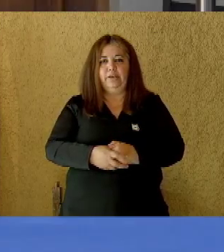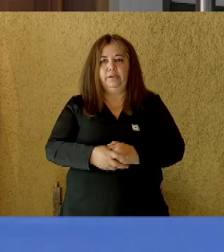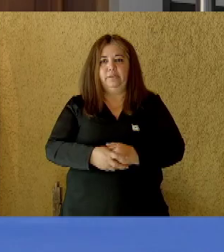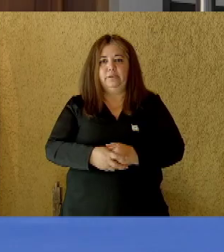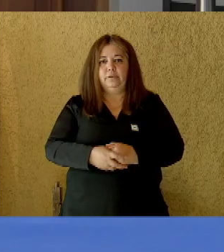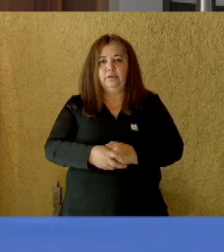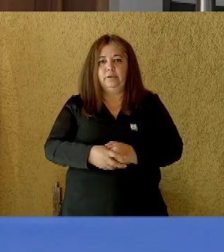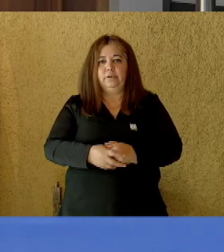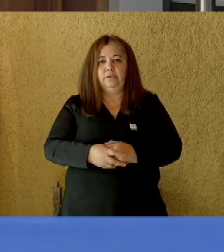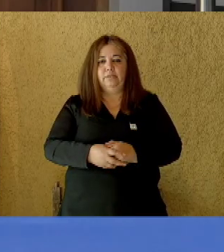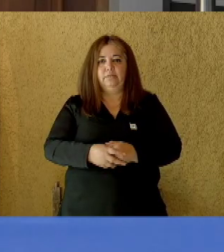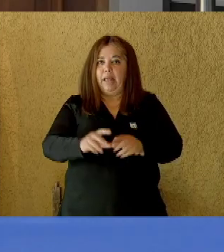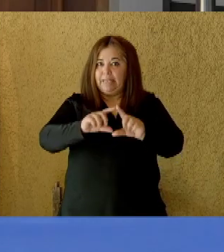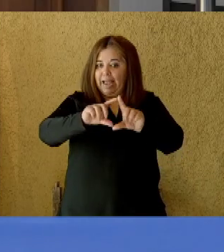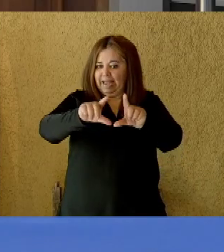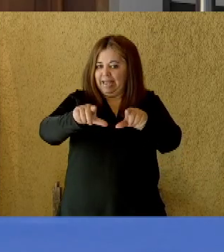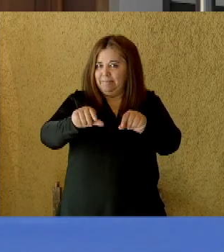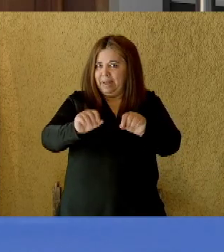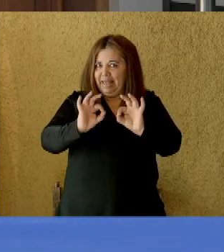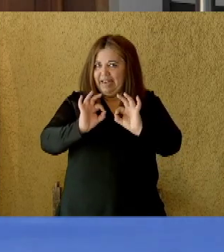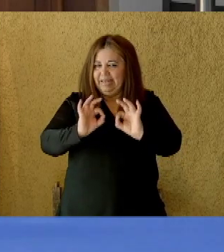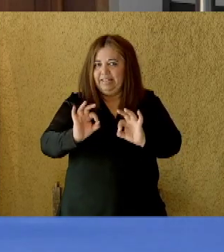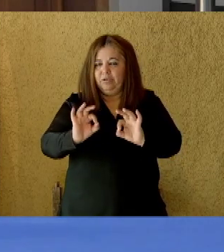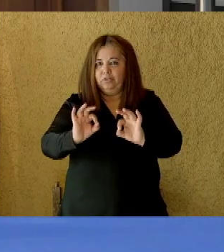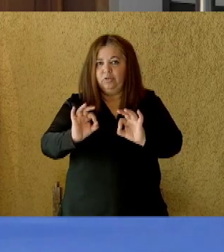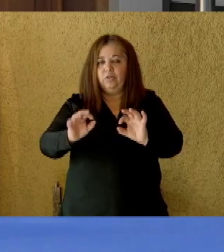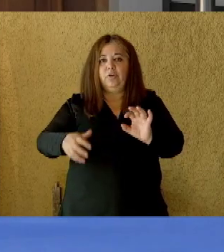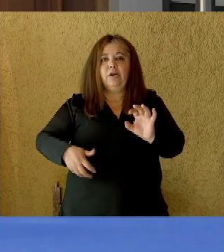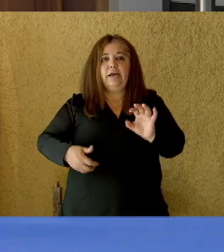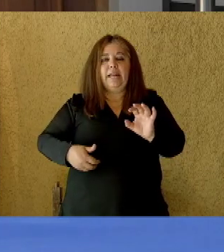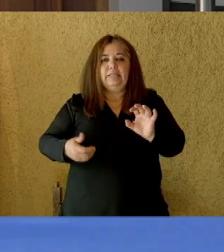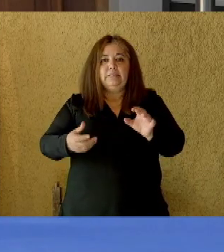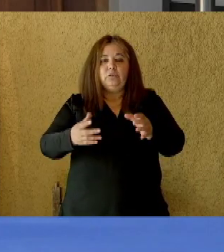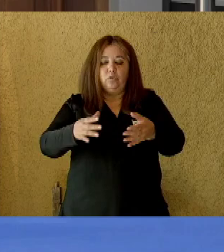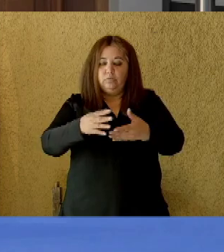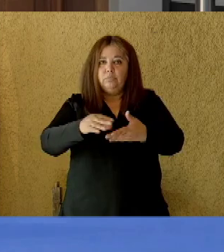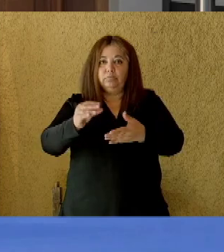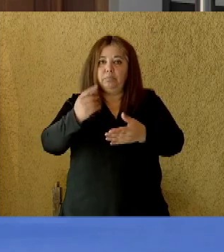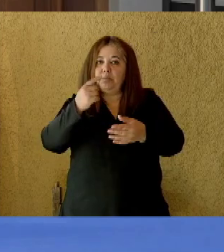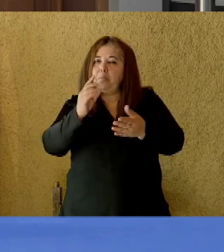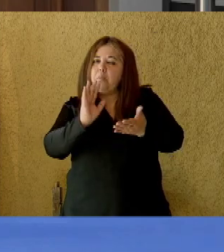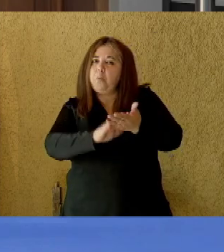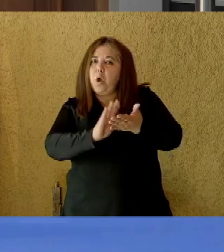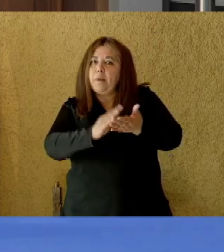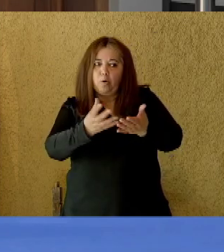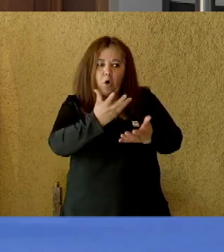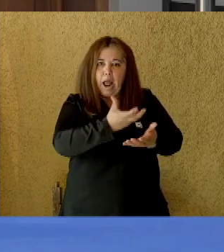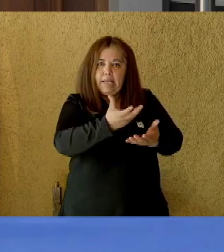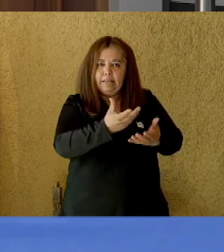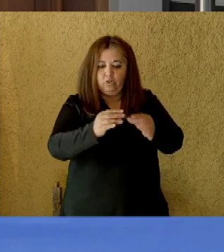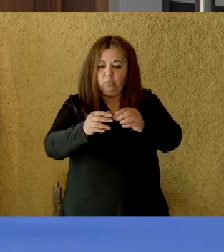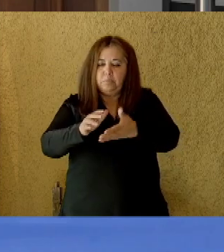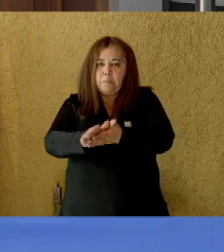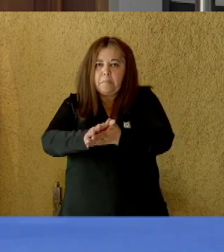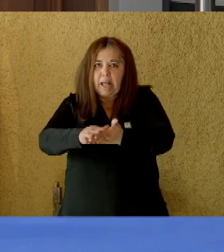Para freír nuestros pastelitos tenemos grasa derretida. Largo un pedacito de masa de la que me haya sobrado y una vez que burbujé ya